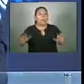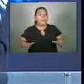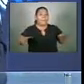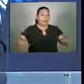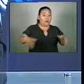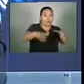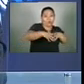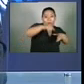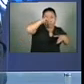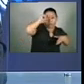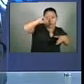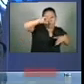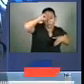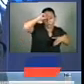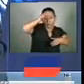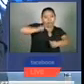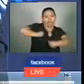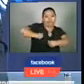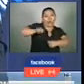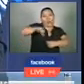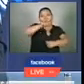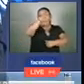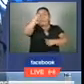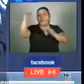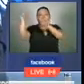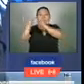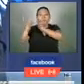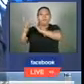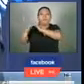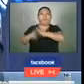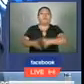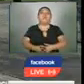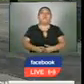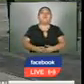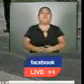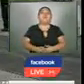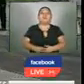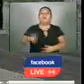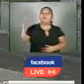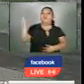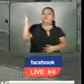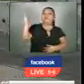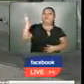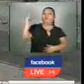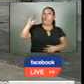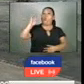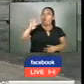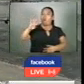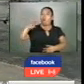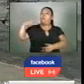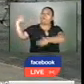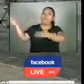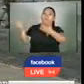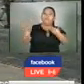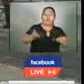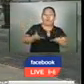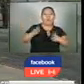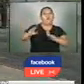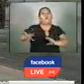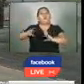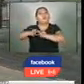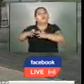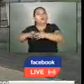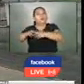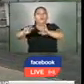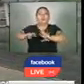en misiones internacionales. Veamos más detalles. 4 helicópteros serán enviados junto a un 7º contingente de